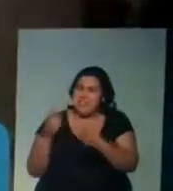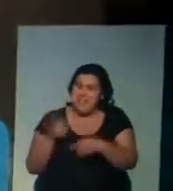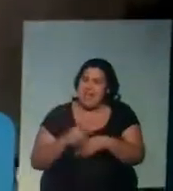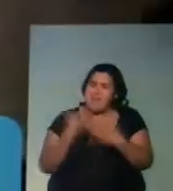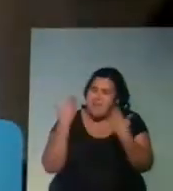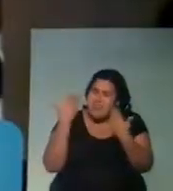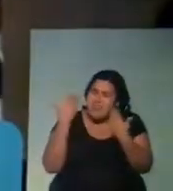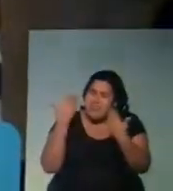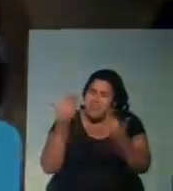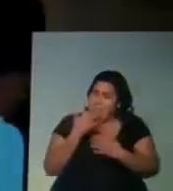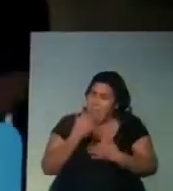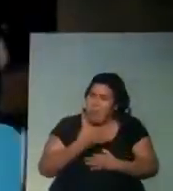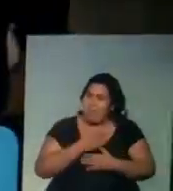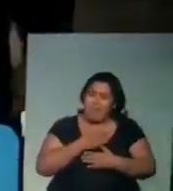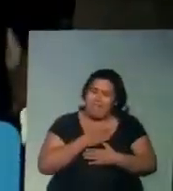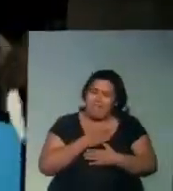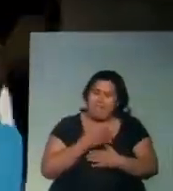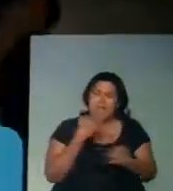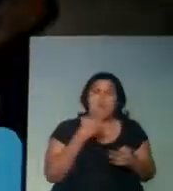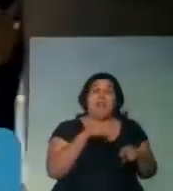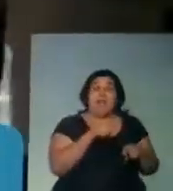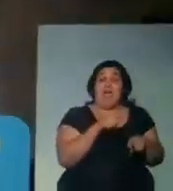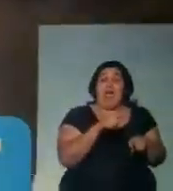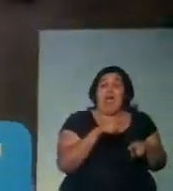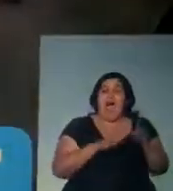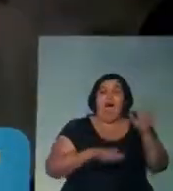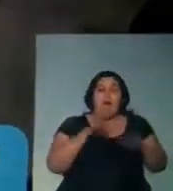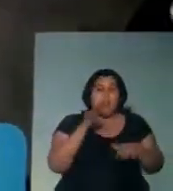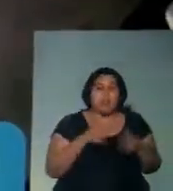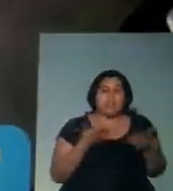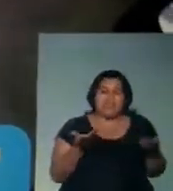muy contento, y felicito, porque la verdad es a veces que